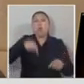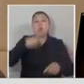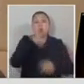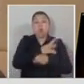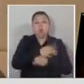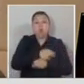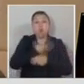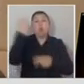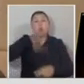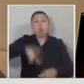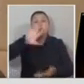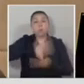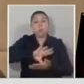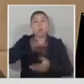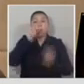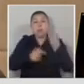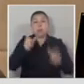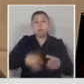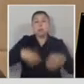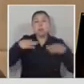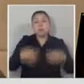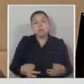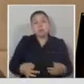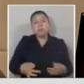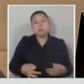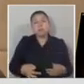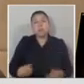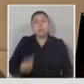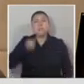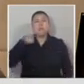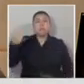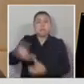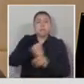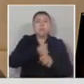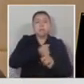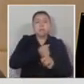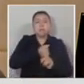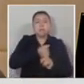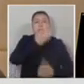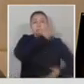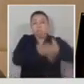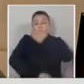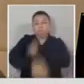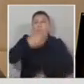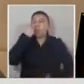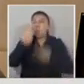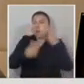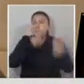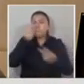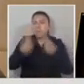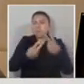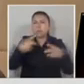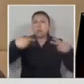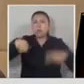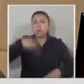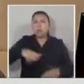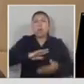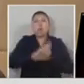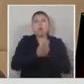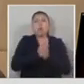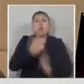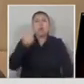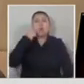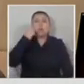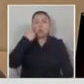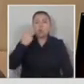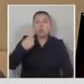gente honesta somos víctimas de secuestros, de descuartizados. ¿No han visto la noticia todos los días, todos los fines de semana, cuando no